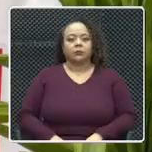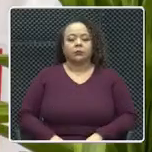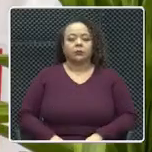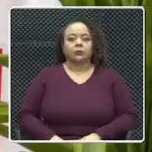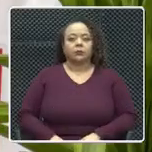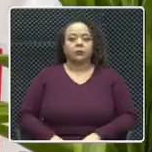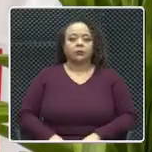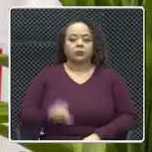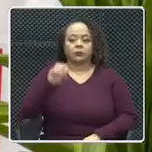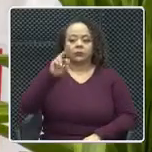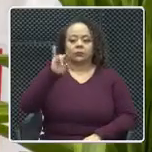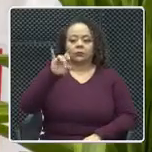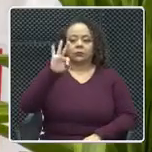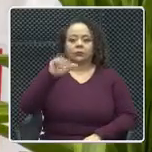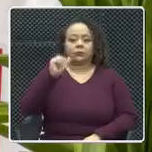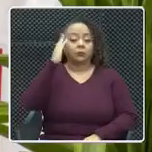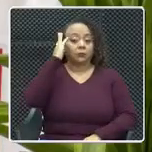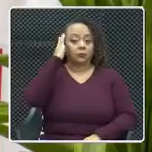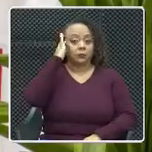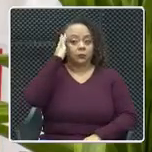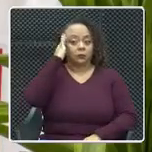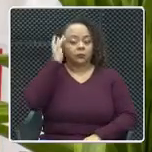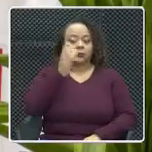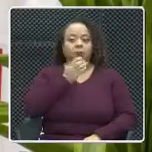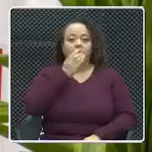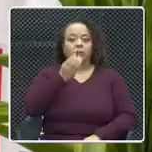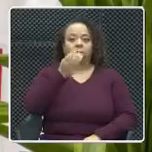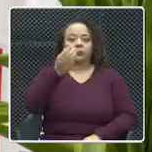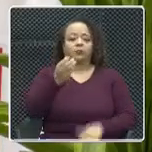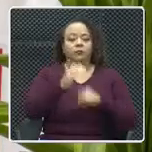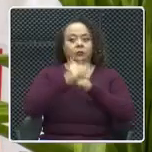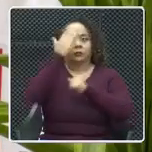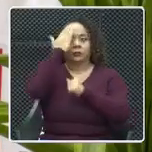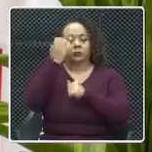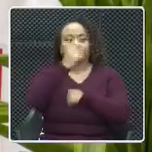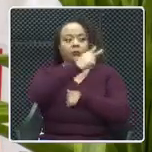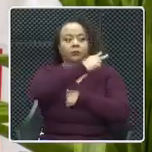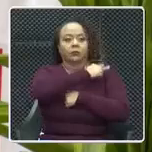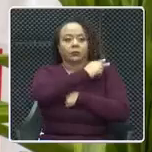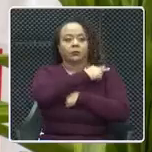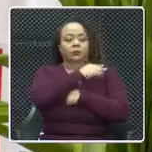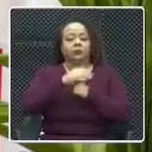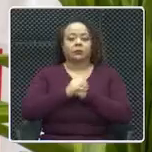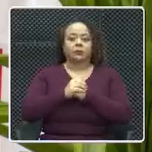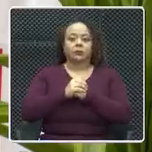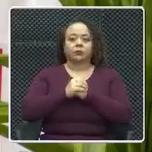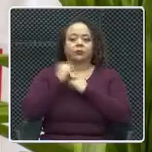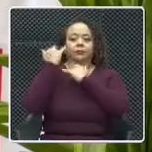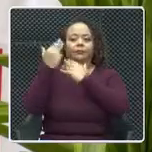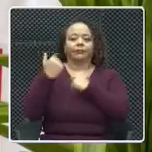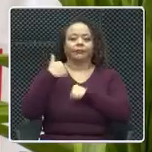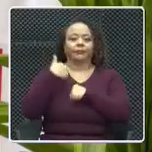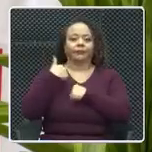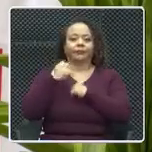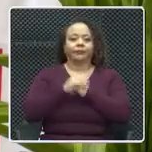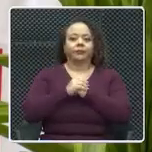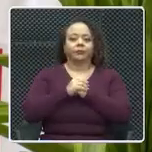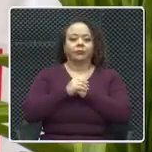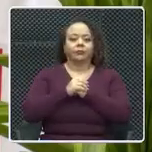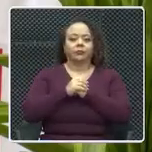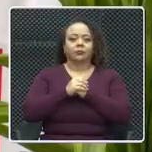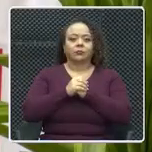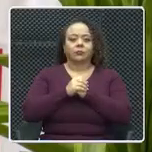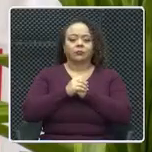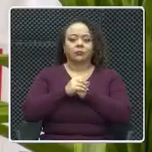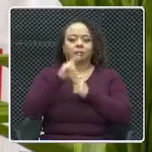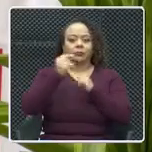Nos dice Orieta Sancho, es preocupante que sea recomendación porque el patrón no espera tener en qué amparar, no